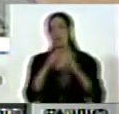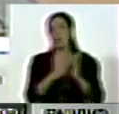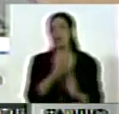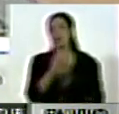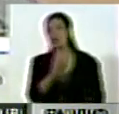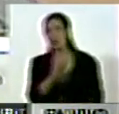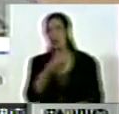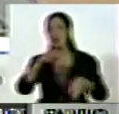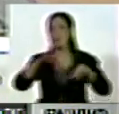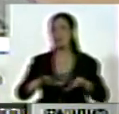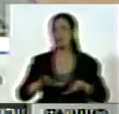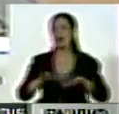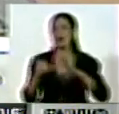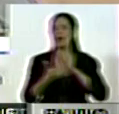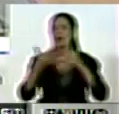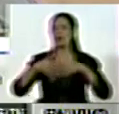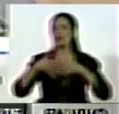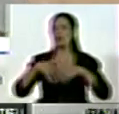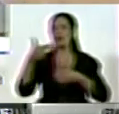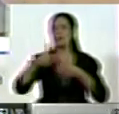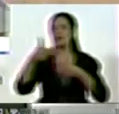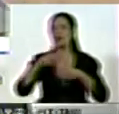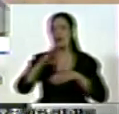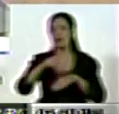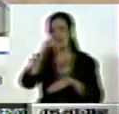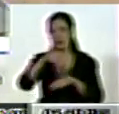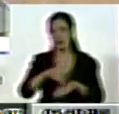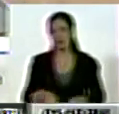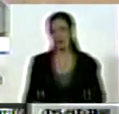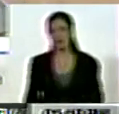cuando paralizaron la industria petrolera nacional.